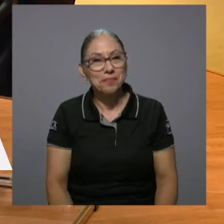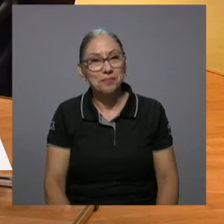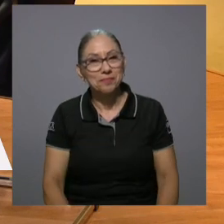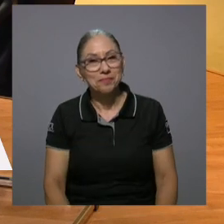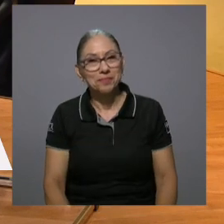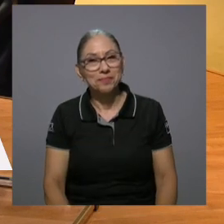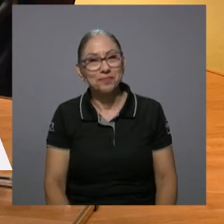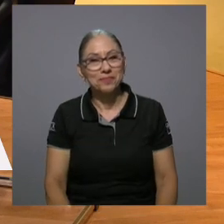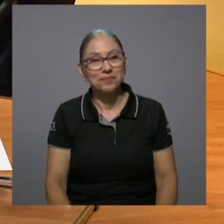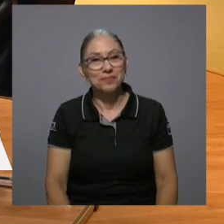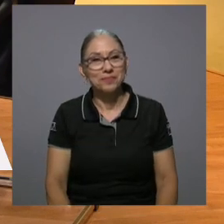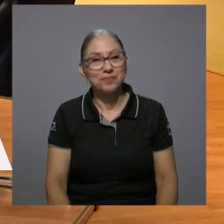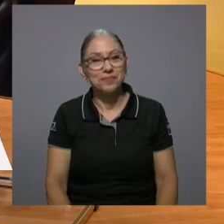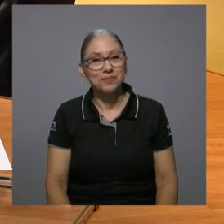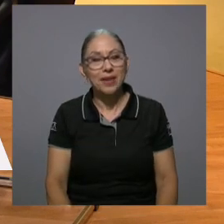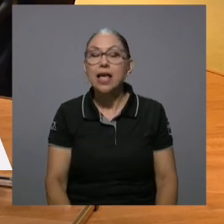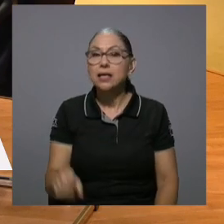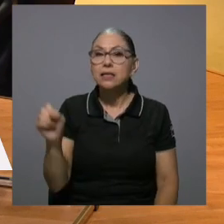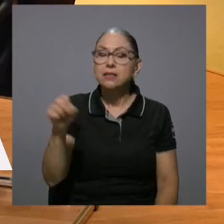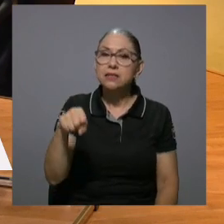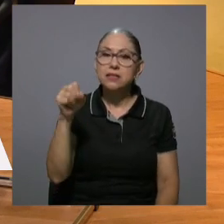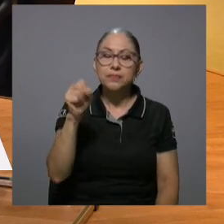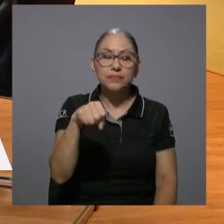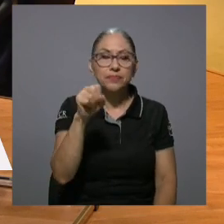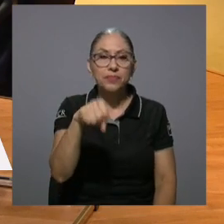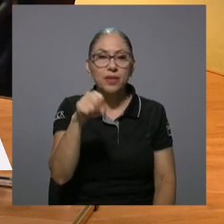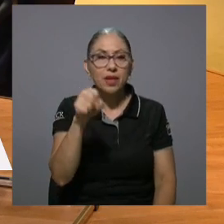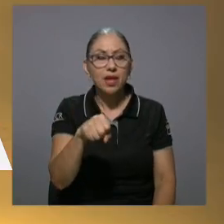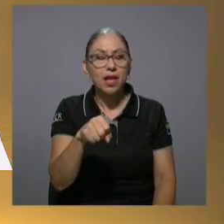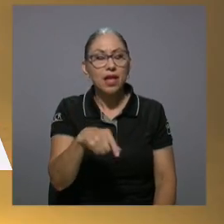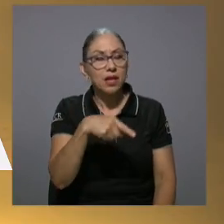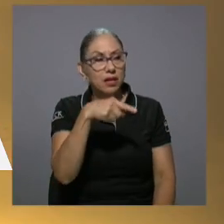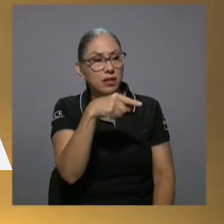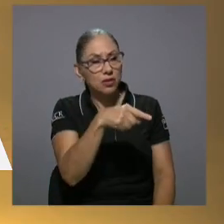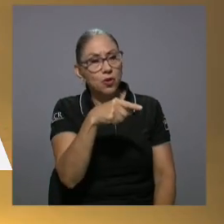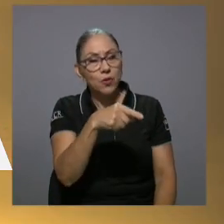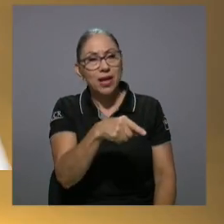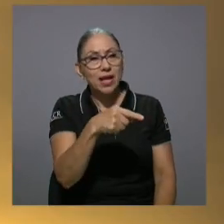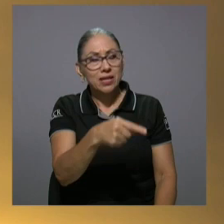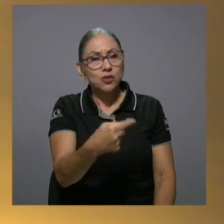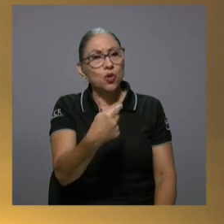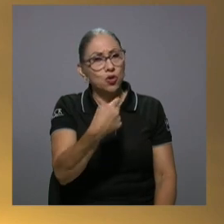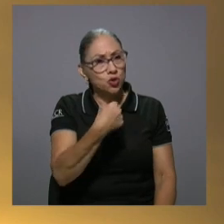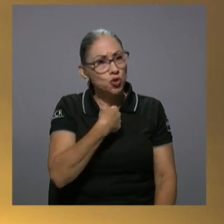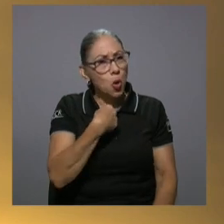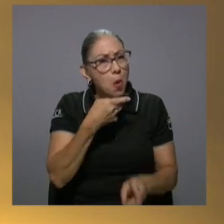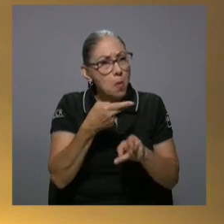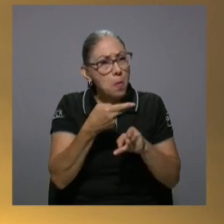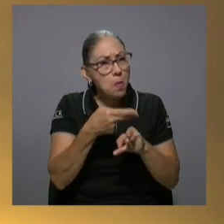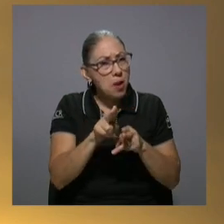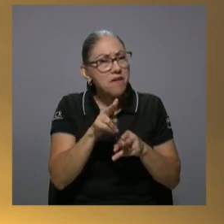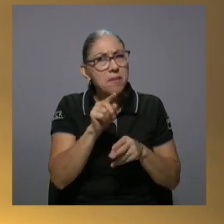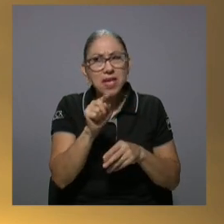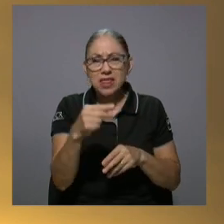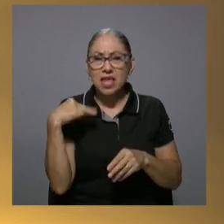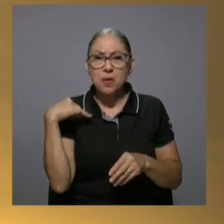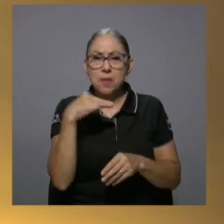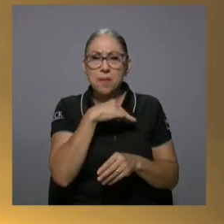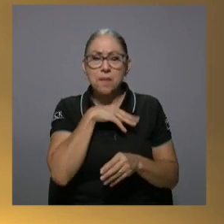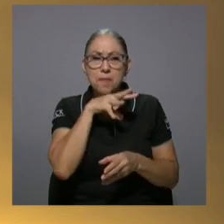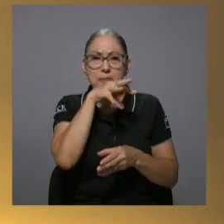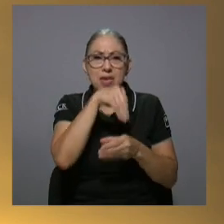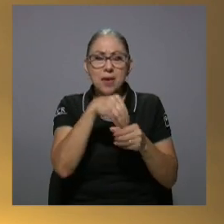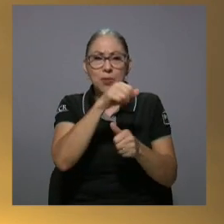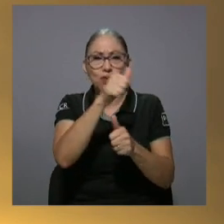y es muy... Sobre eso, yo estuve brevemente, fui miembro suplente